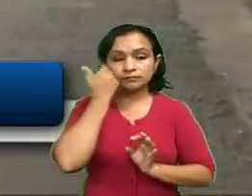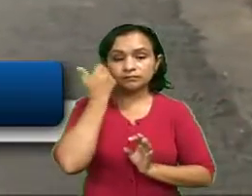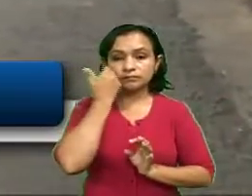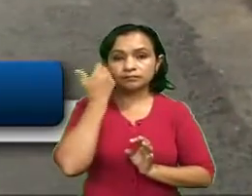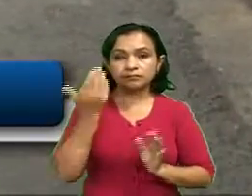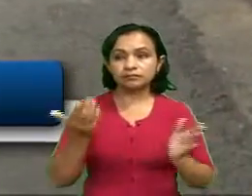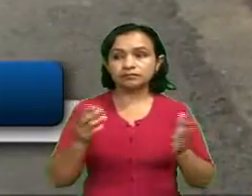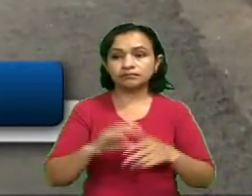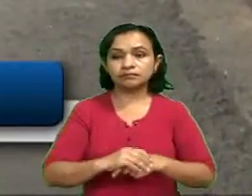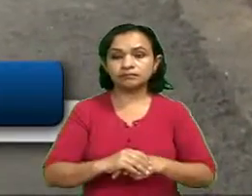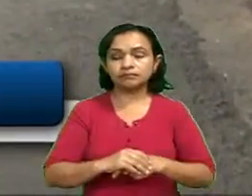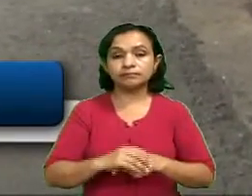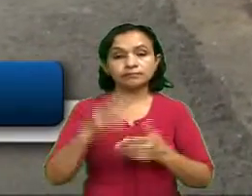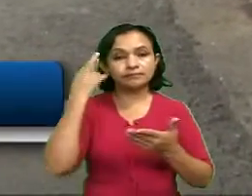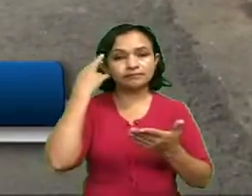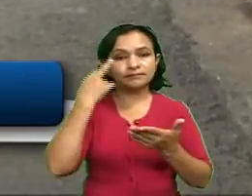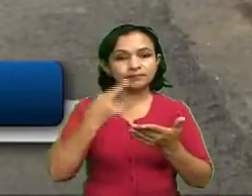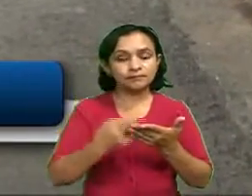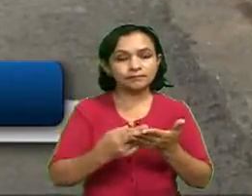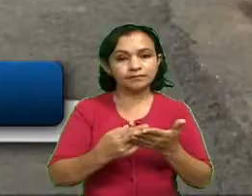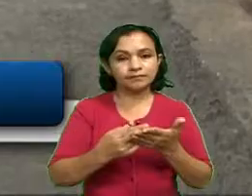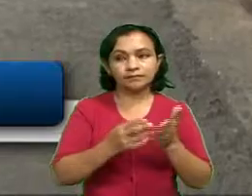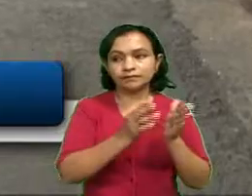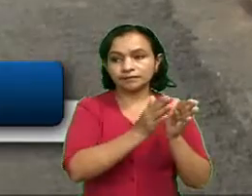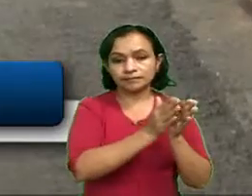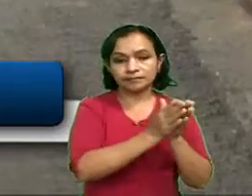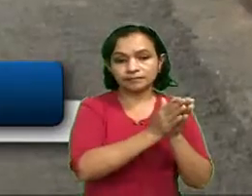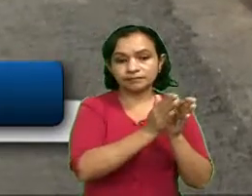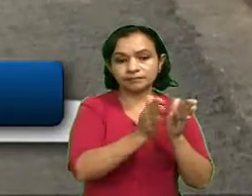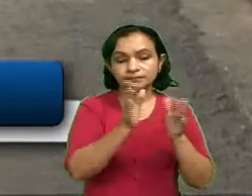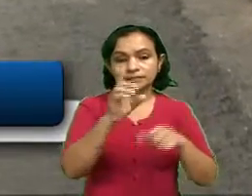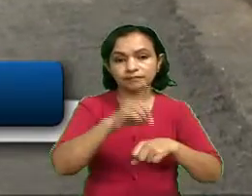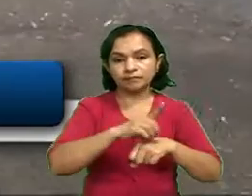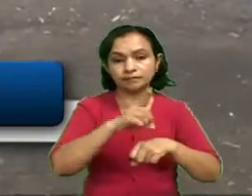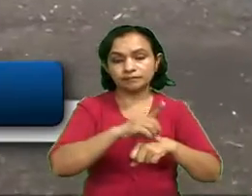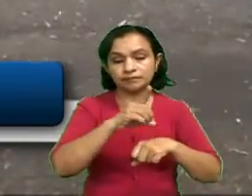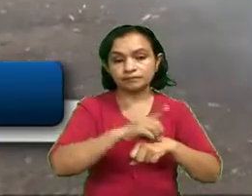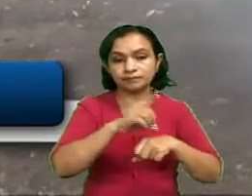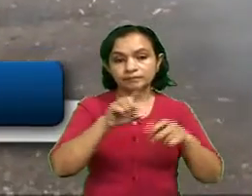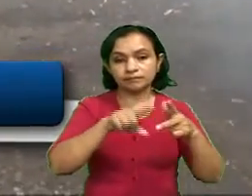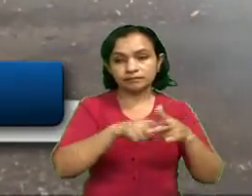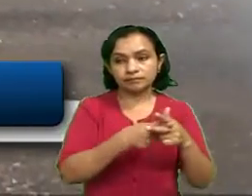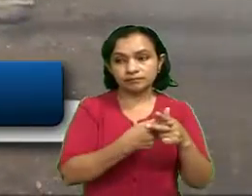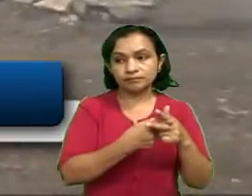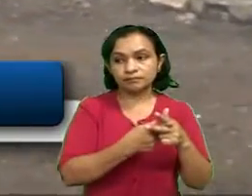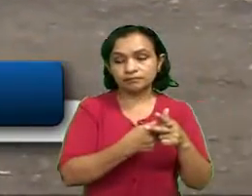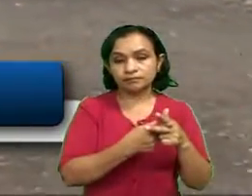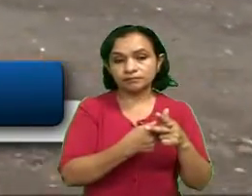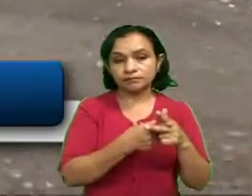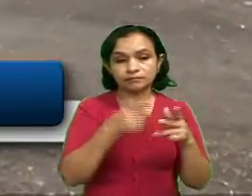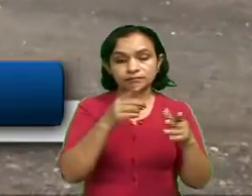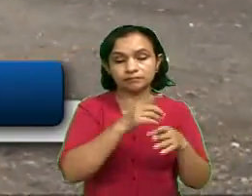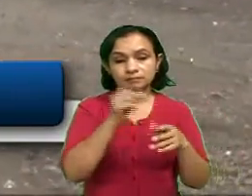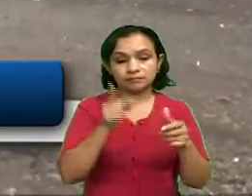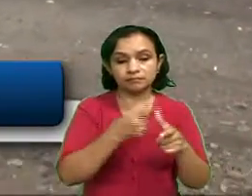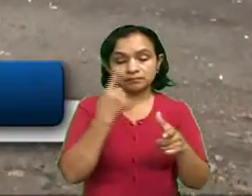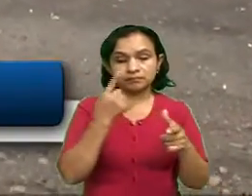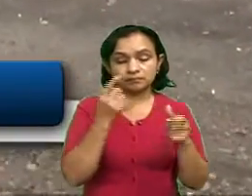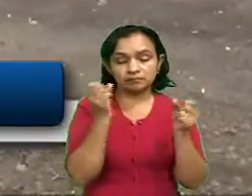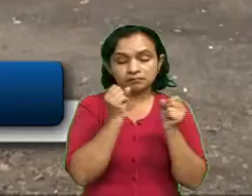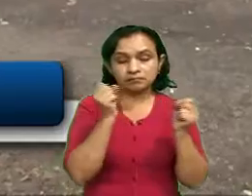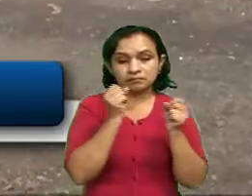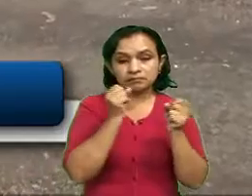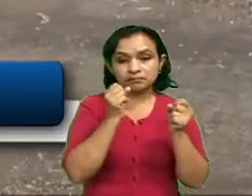enfermedad? Recordar que hay una fase. Nosotros como médico empezamos a contar por día, desde el primer día de la enfermedad.